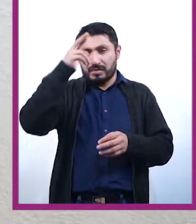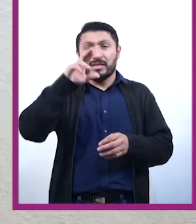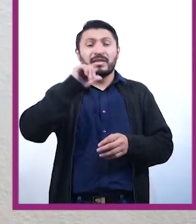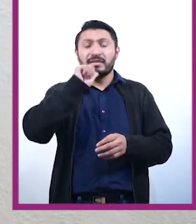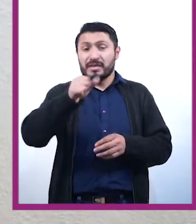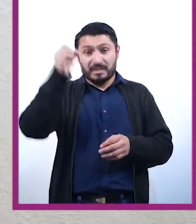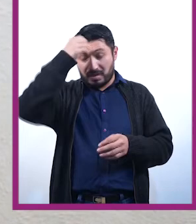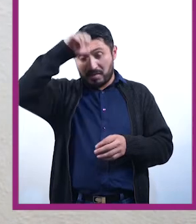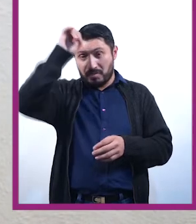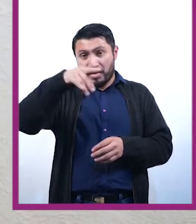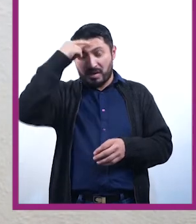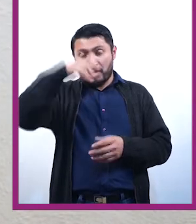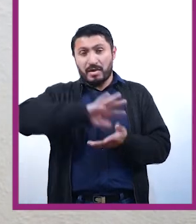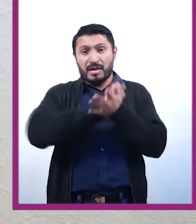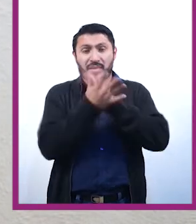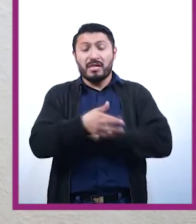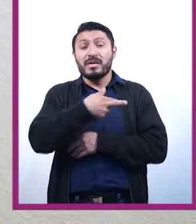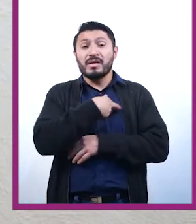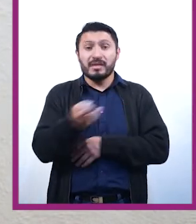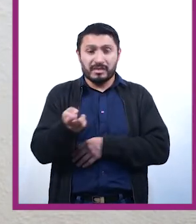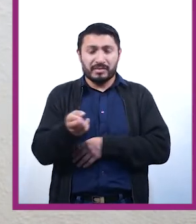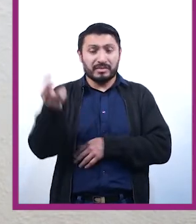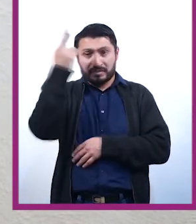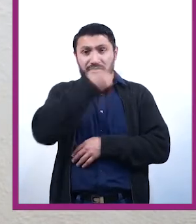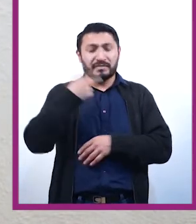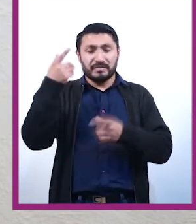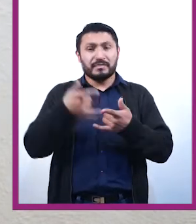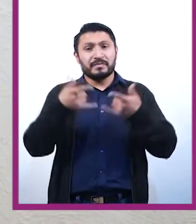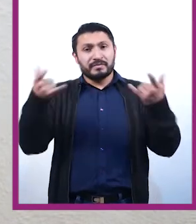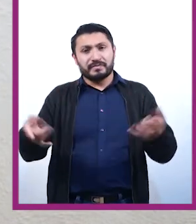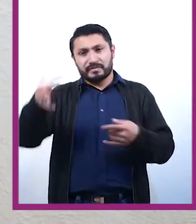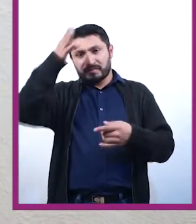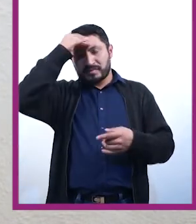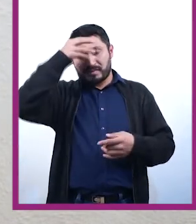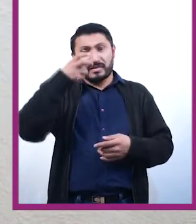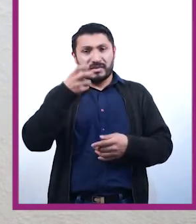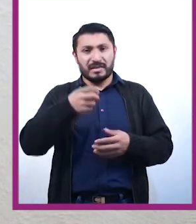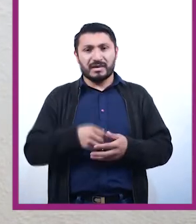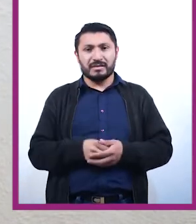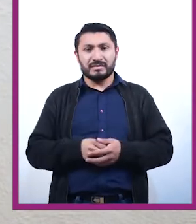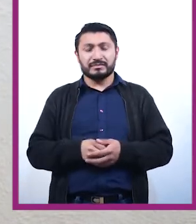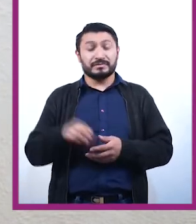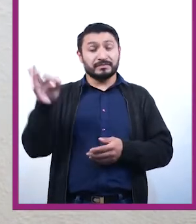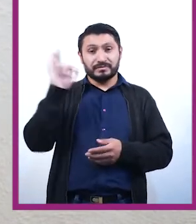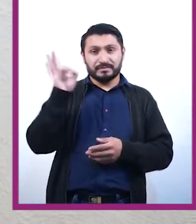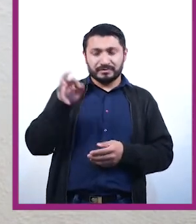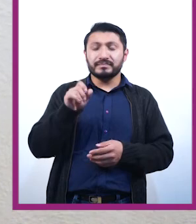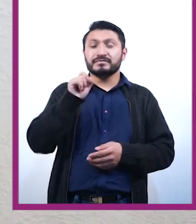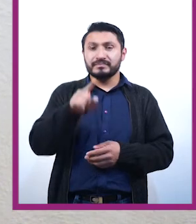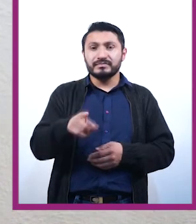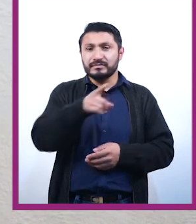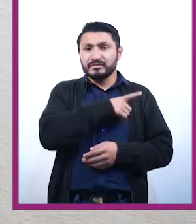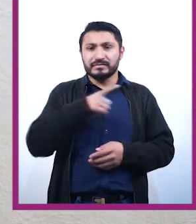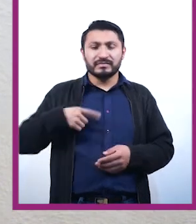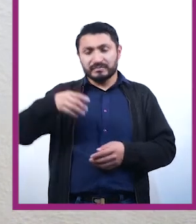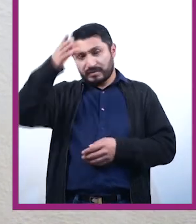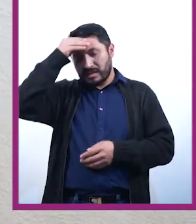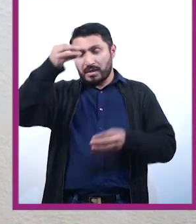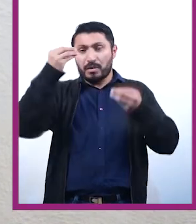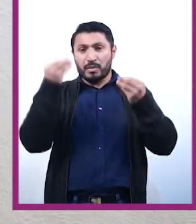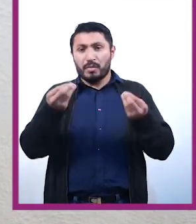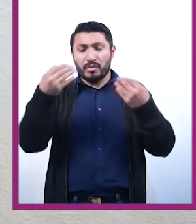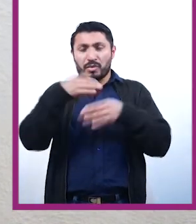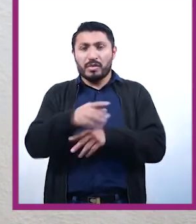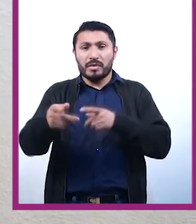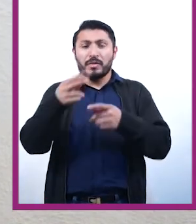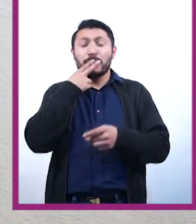volverse ricos. Revisemos la historia, aprendamos de ella. Tal vez también deberíamos aprender muchísimo del